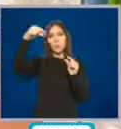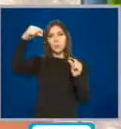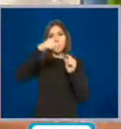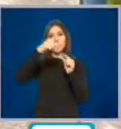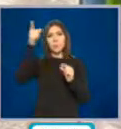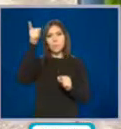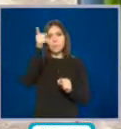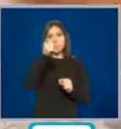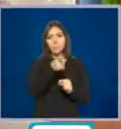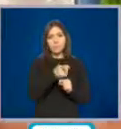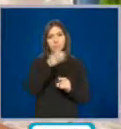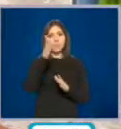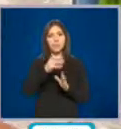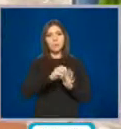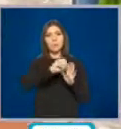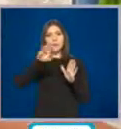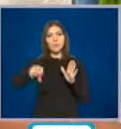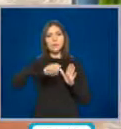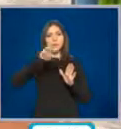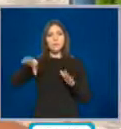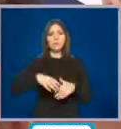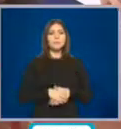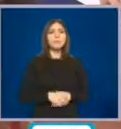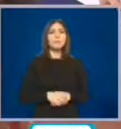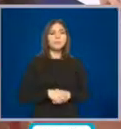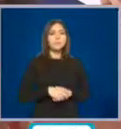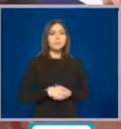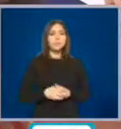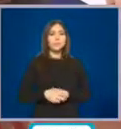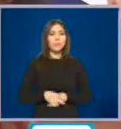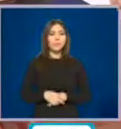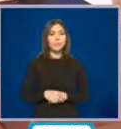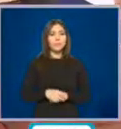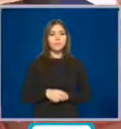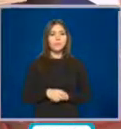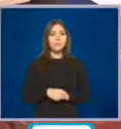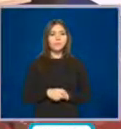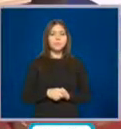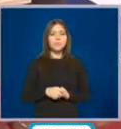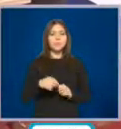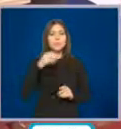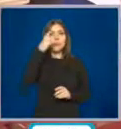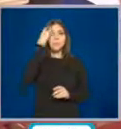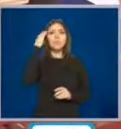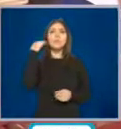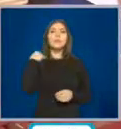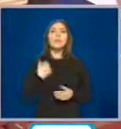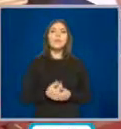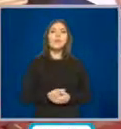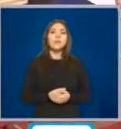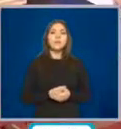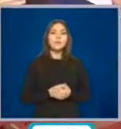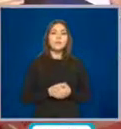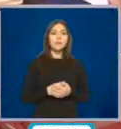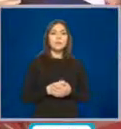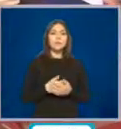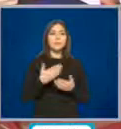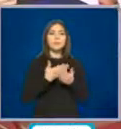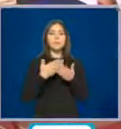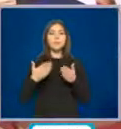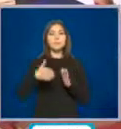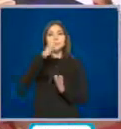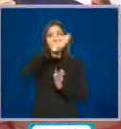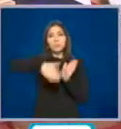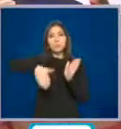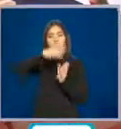Sí. No, acá tengo el vinagre. Perdóname, Quique. Quería ponerte a hacer trabajar, pero no, creo que no. ¿Ok? Es correcto. Los vamos a cortar en